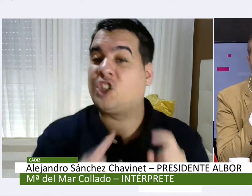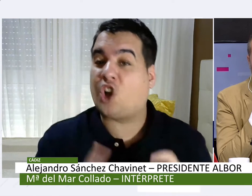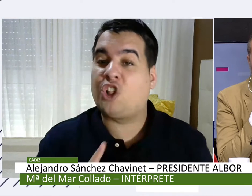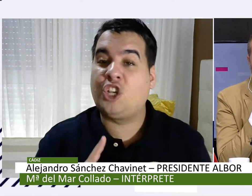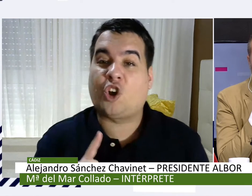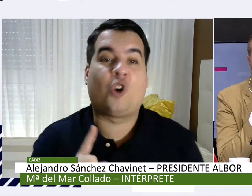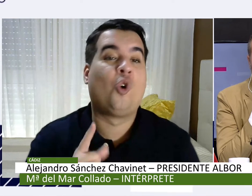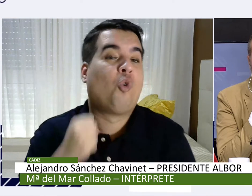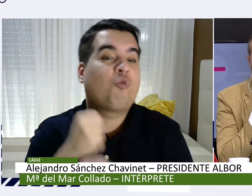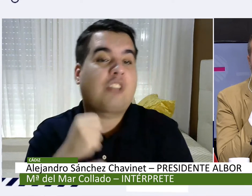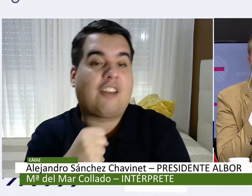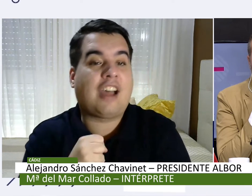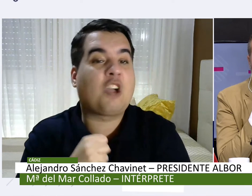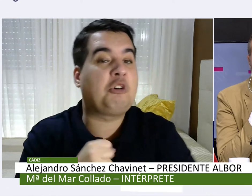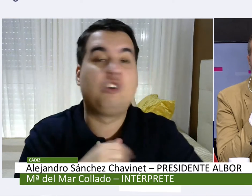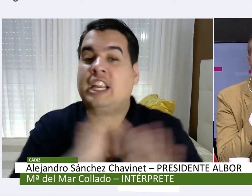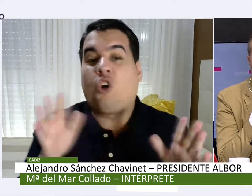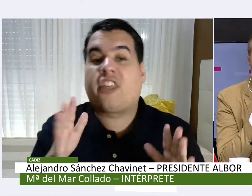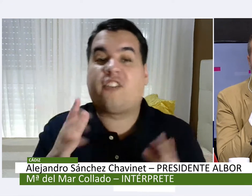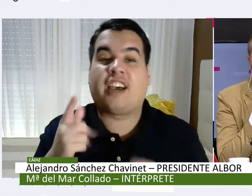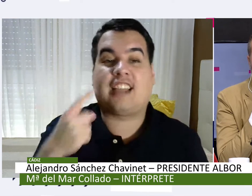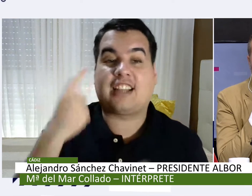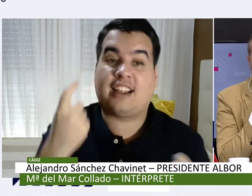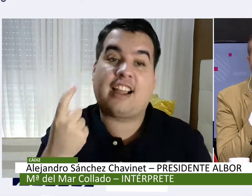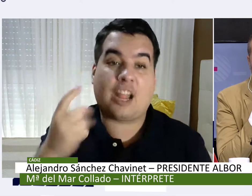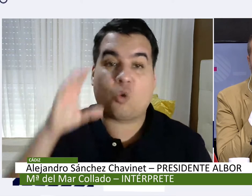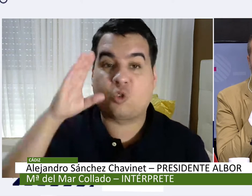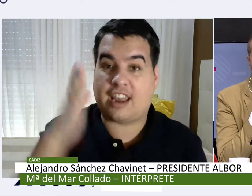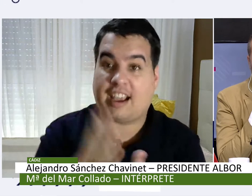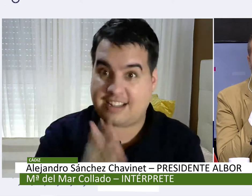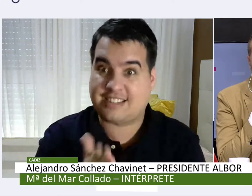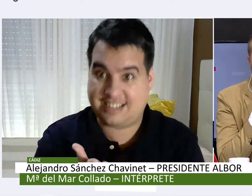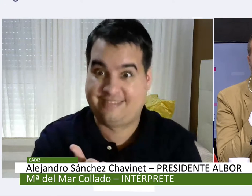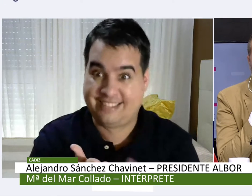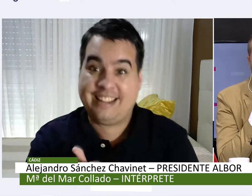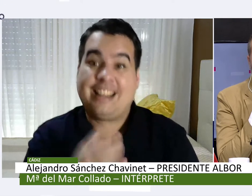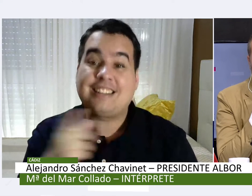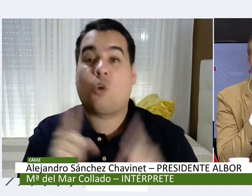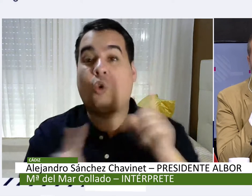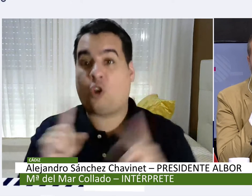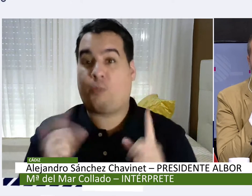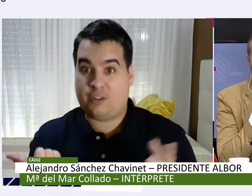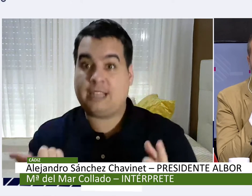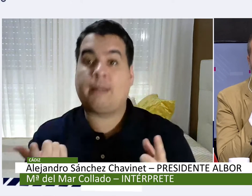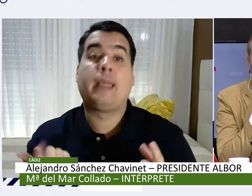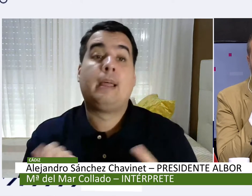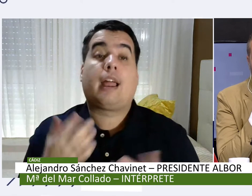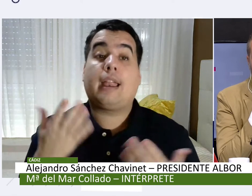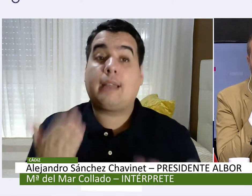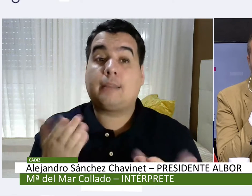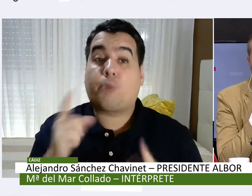correo electrónico un trabajo, no hace falta que tenga que usar la clase. Ese es uno de los